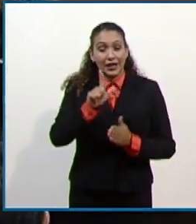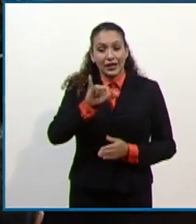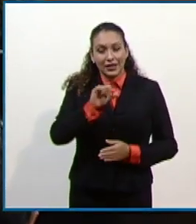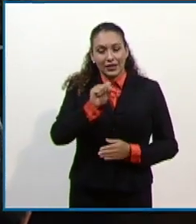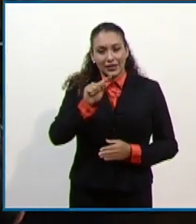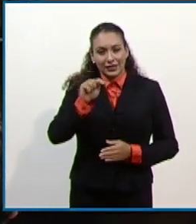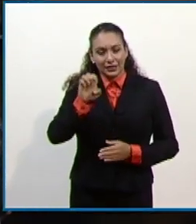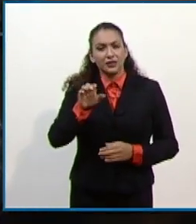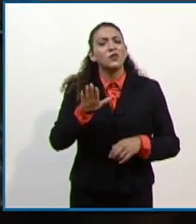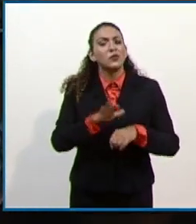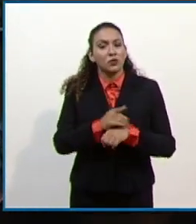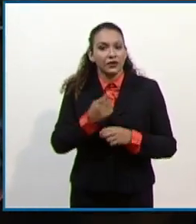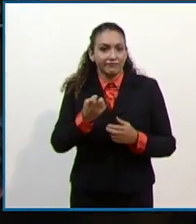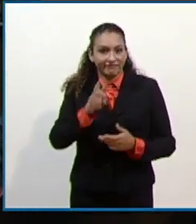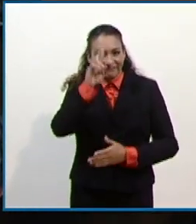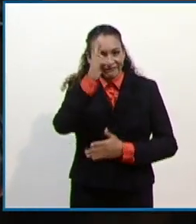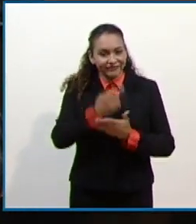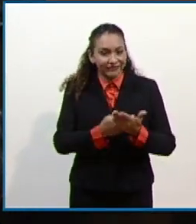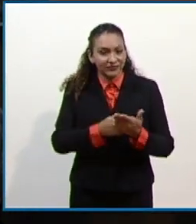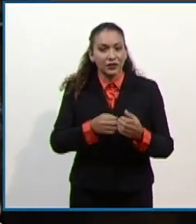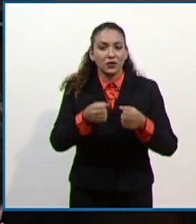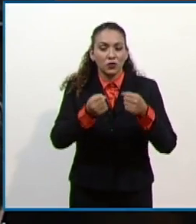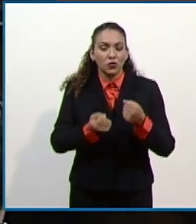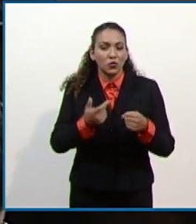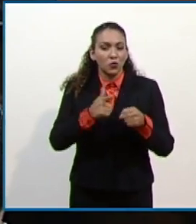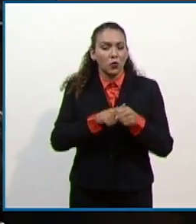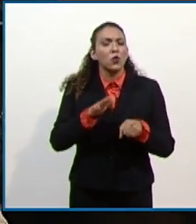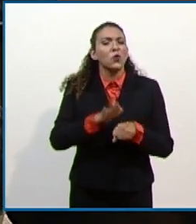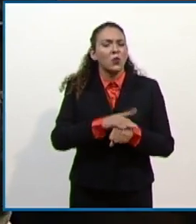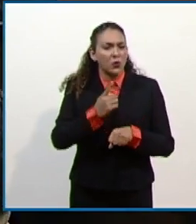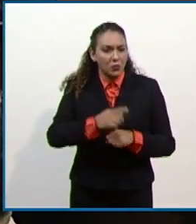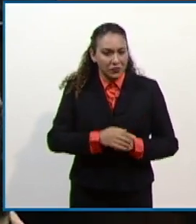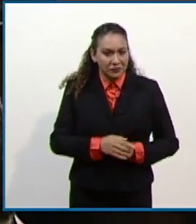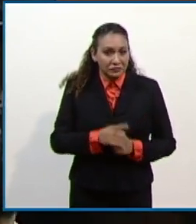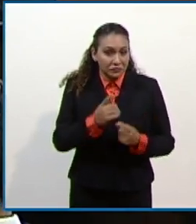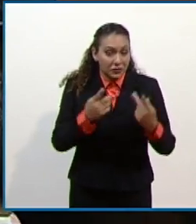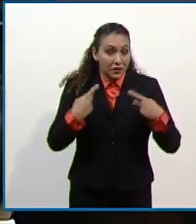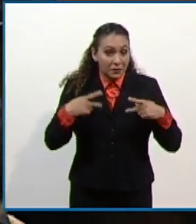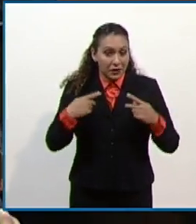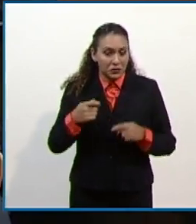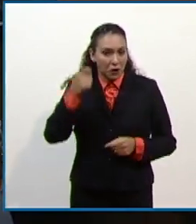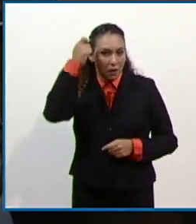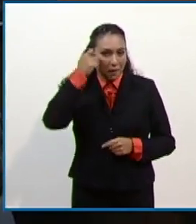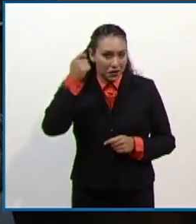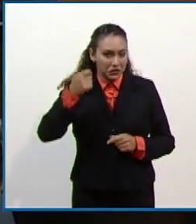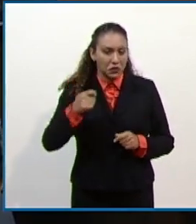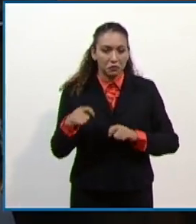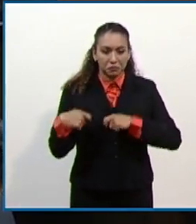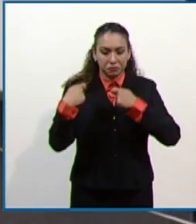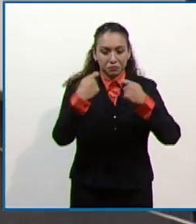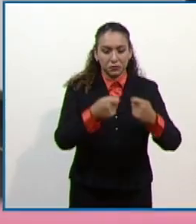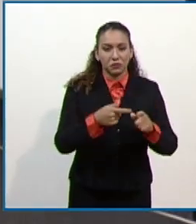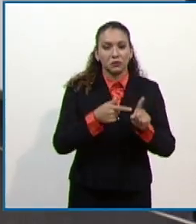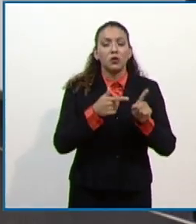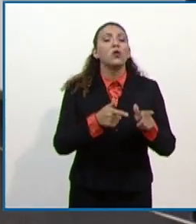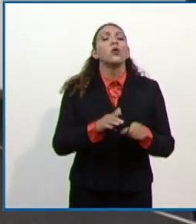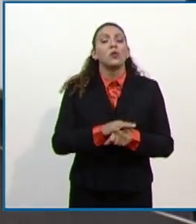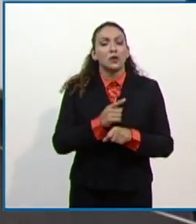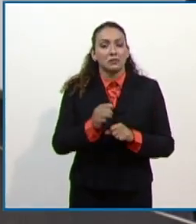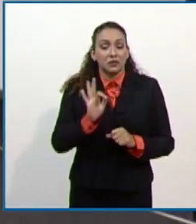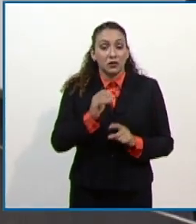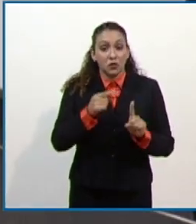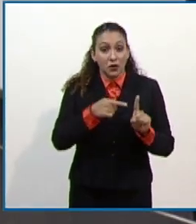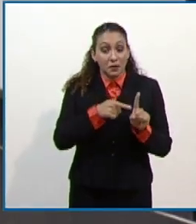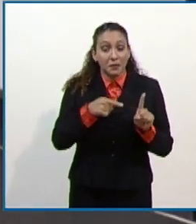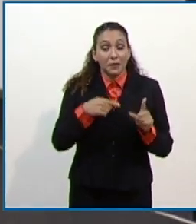la seguridad social, pues cancelaba la posibilidad de mantener una pensión por ascendencia en el momento en el que el beneficiario obtuviera un